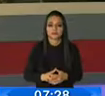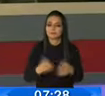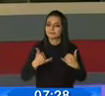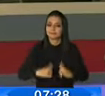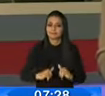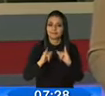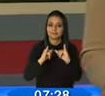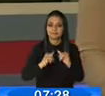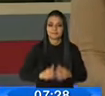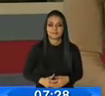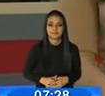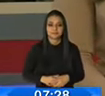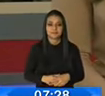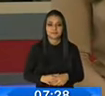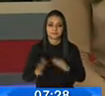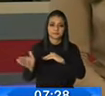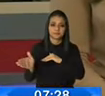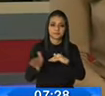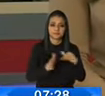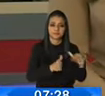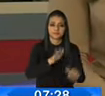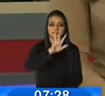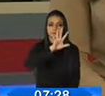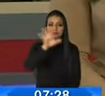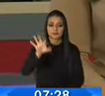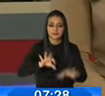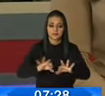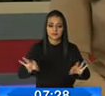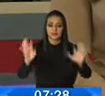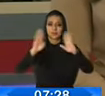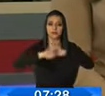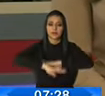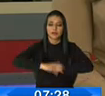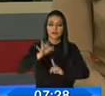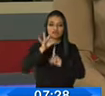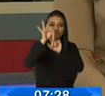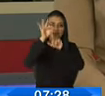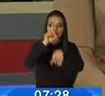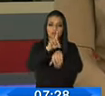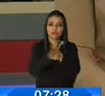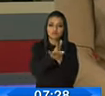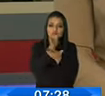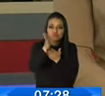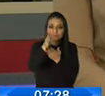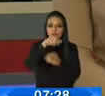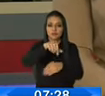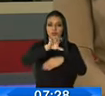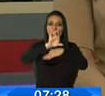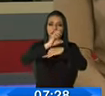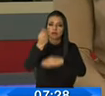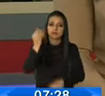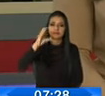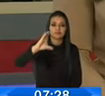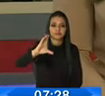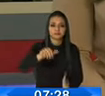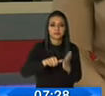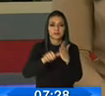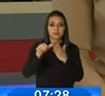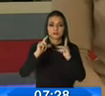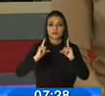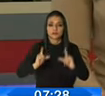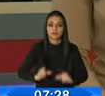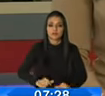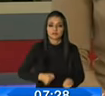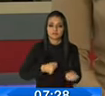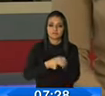Nosotros continuamos con más noticias y les contamos que más de 500 becas de especialización para médicos ecuatorianos serán financiadas por el Ministerio de Salud,